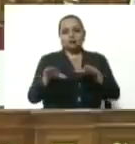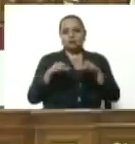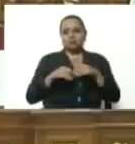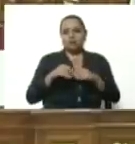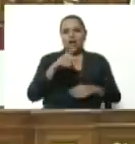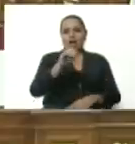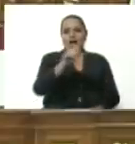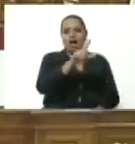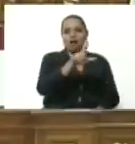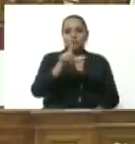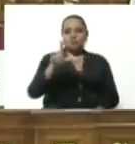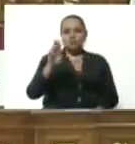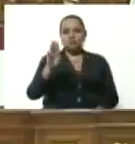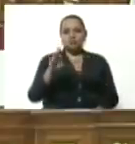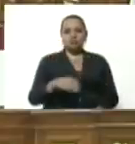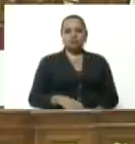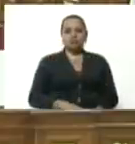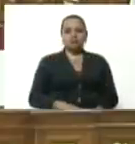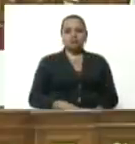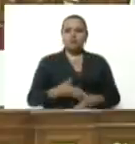continuidad administrativa. Dale que vas bien.